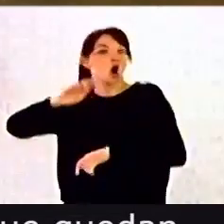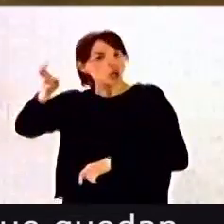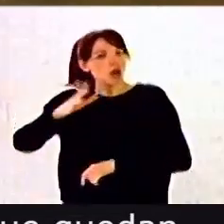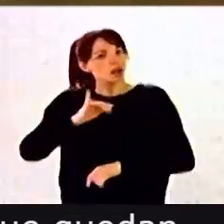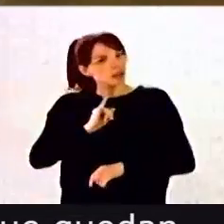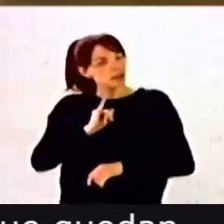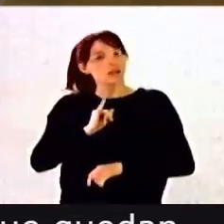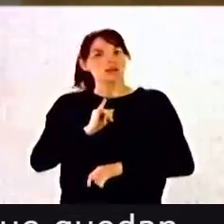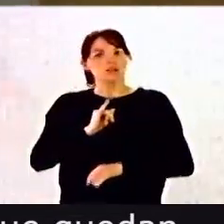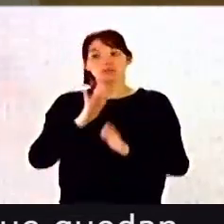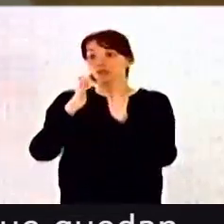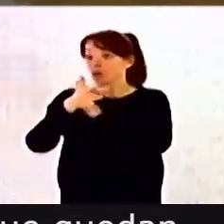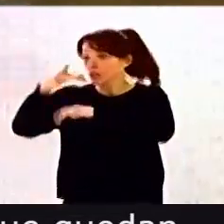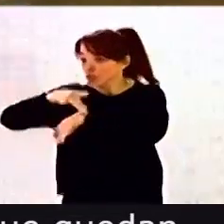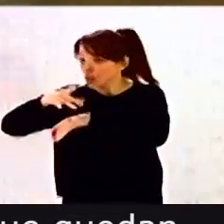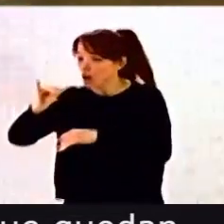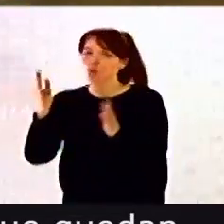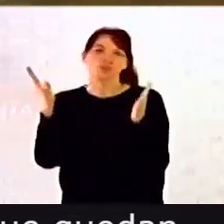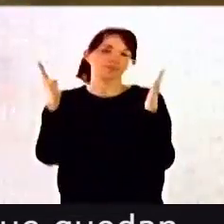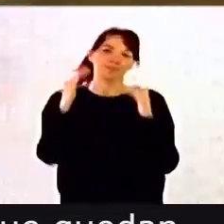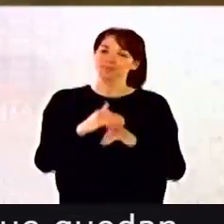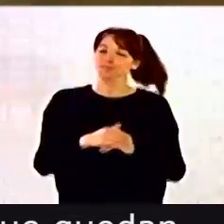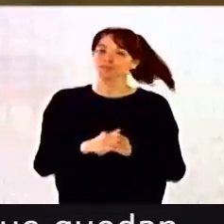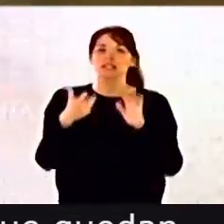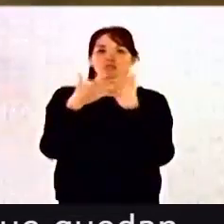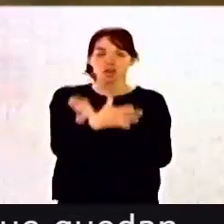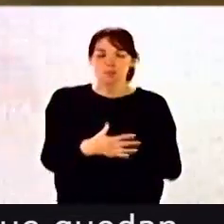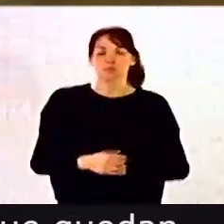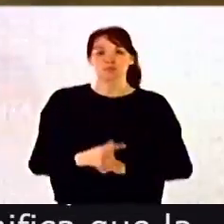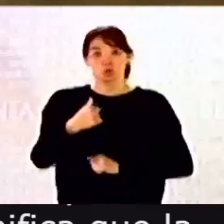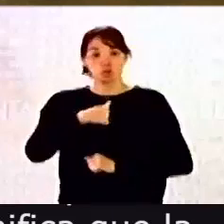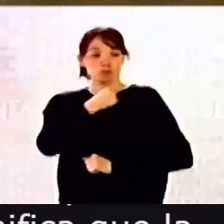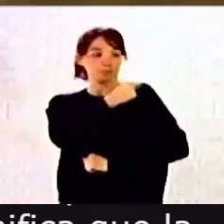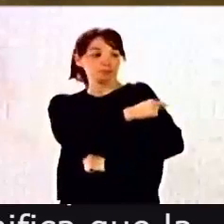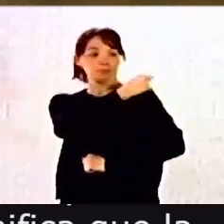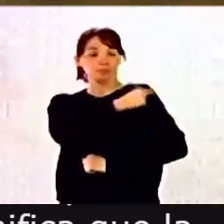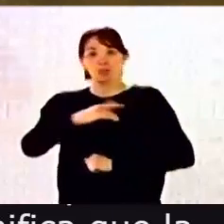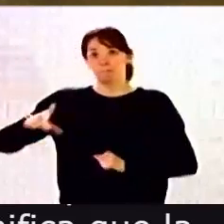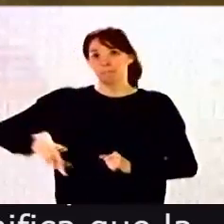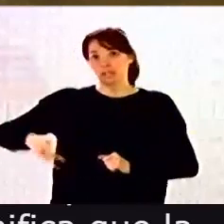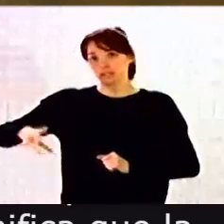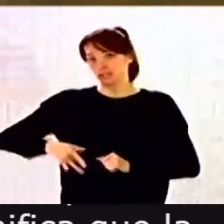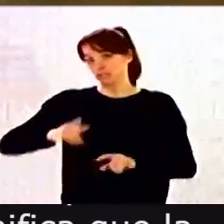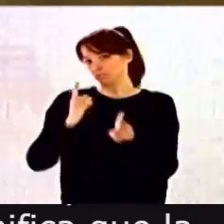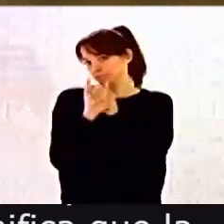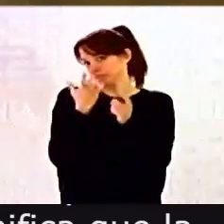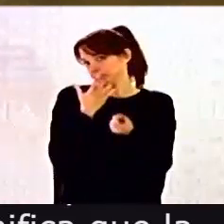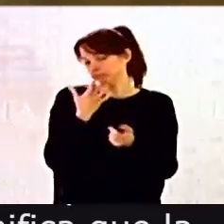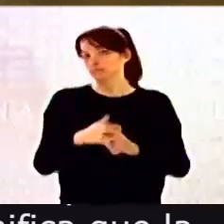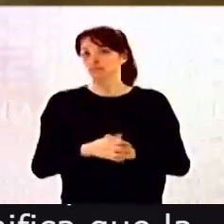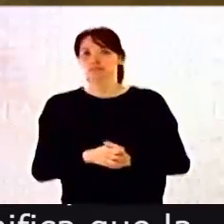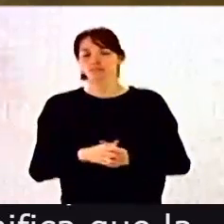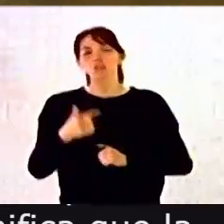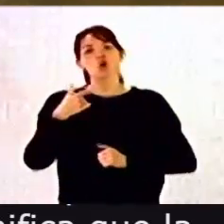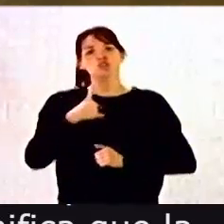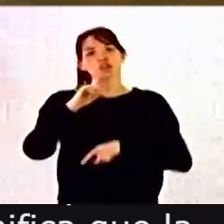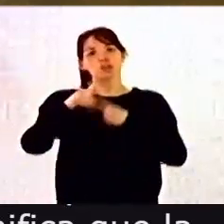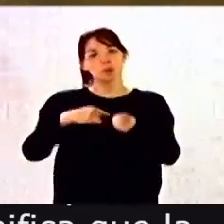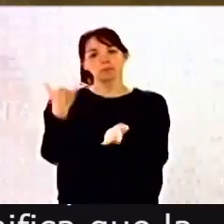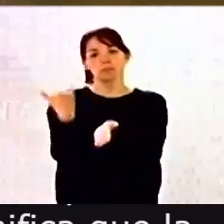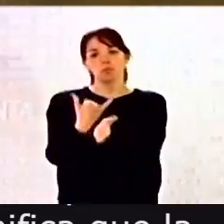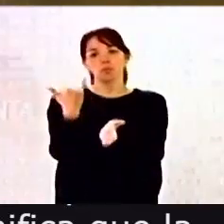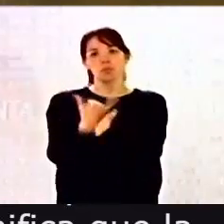eso no significa que la padezca. Es decir, yo estoy vacunado contra la hepatitis y voy a dar positivo si me